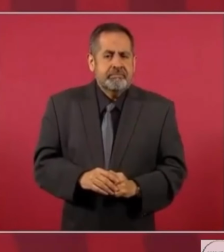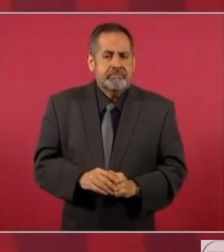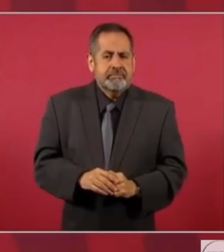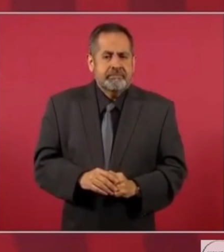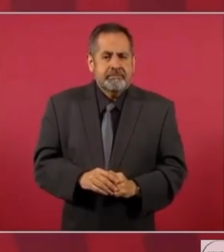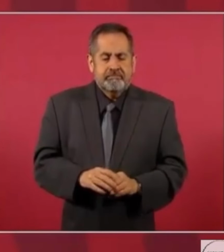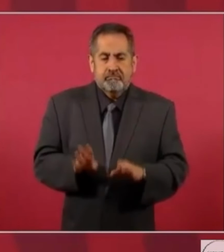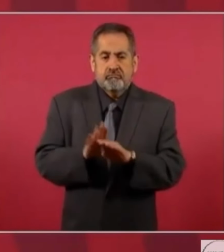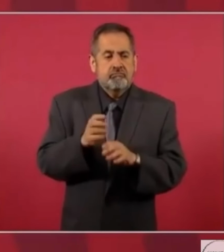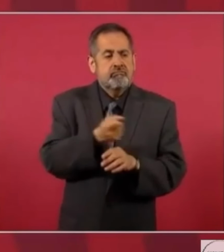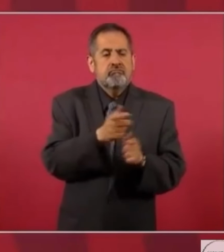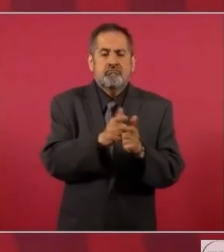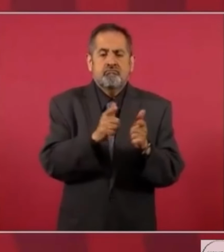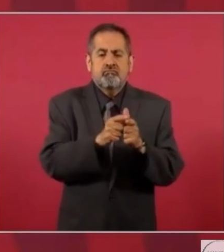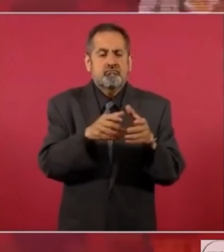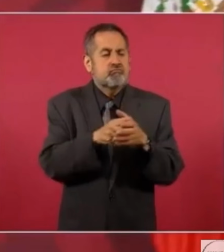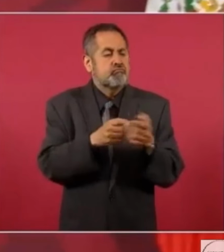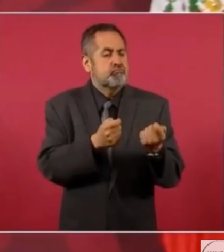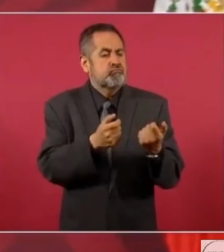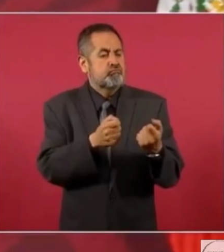una minoría,